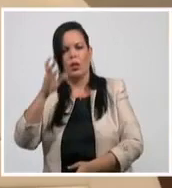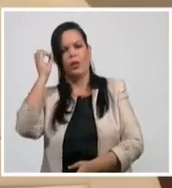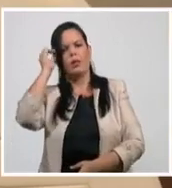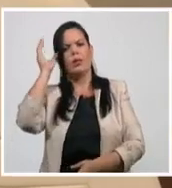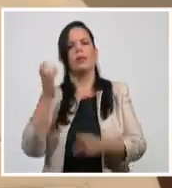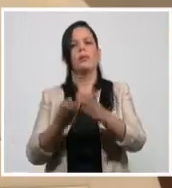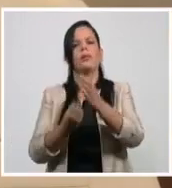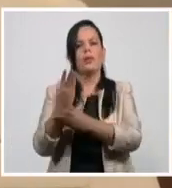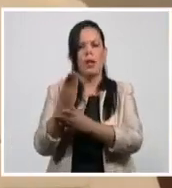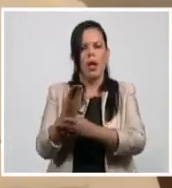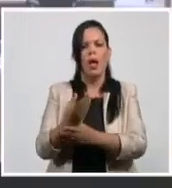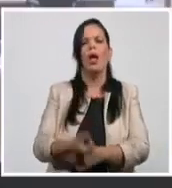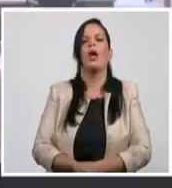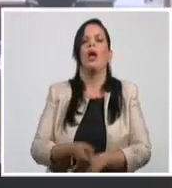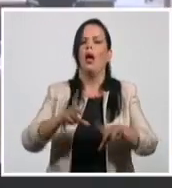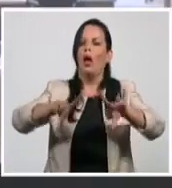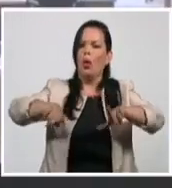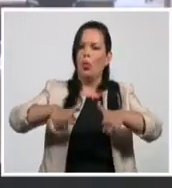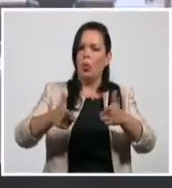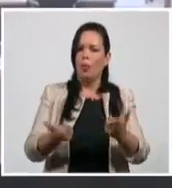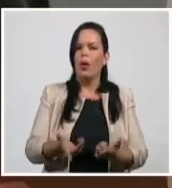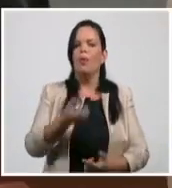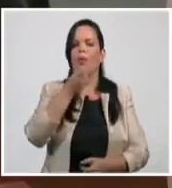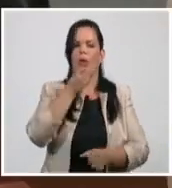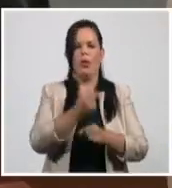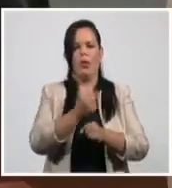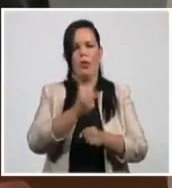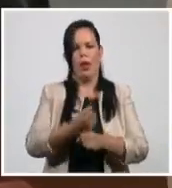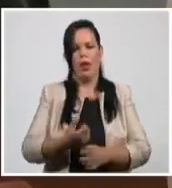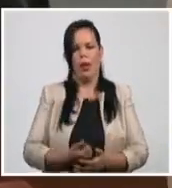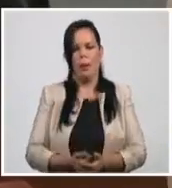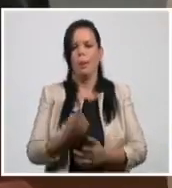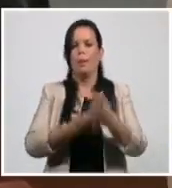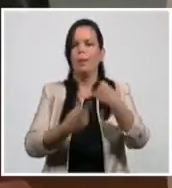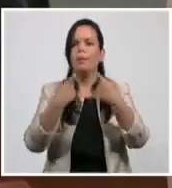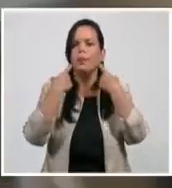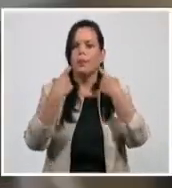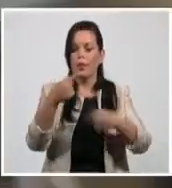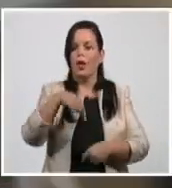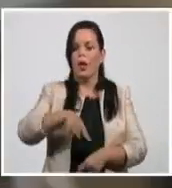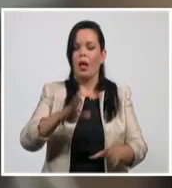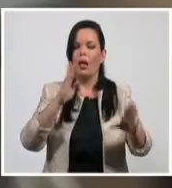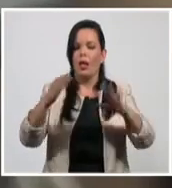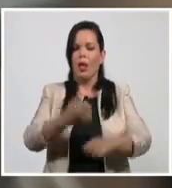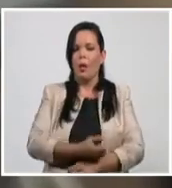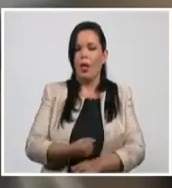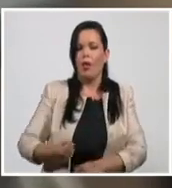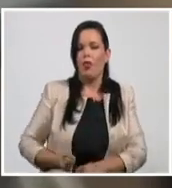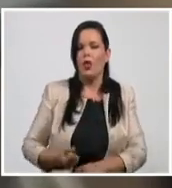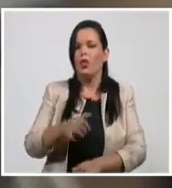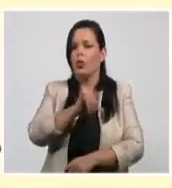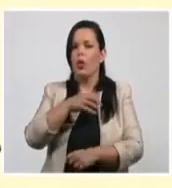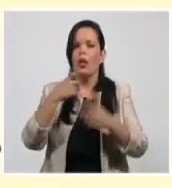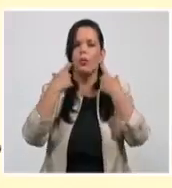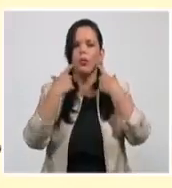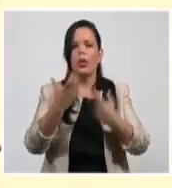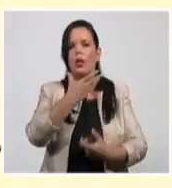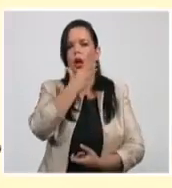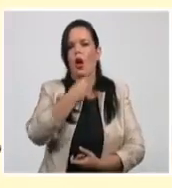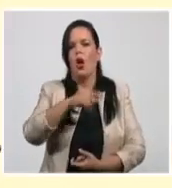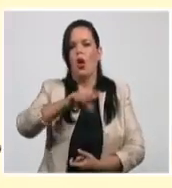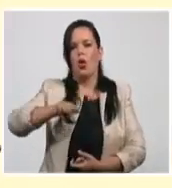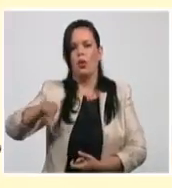se han conectado con esta facilidad. Un papel destacado en este esfuerzo mancomunado lo jugaron los jóvenes. Este 2020, si